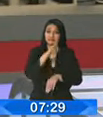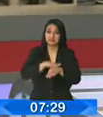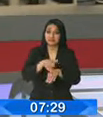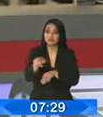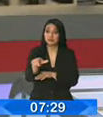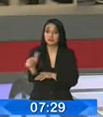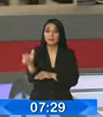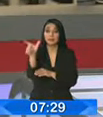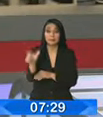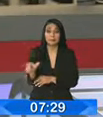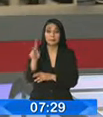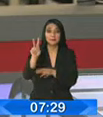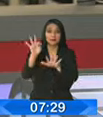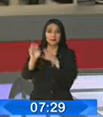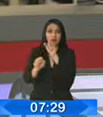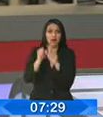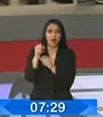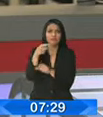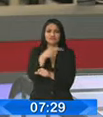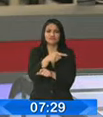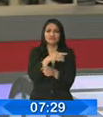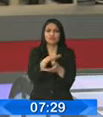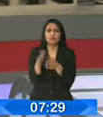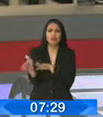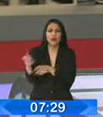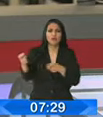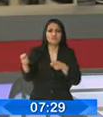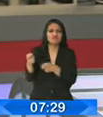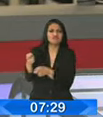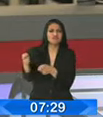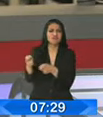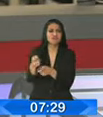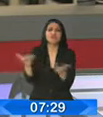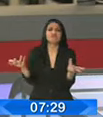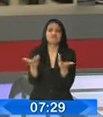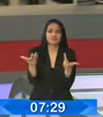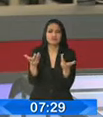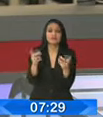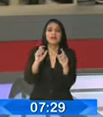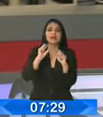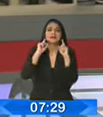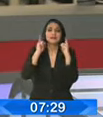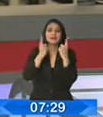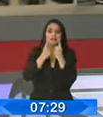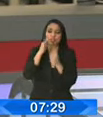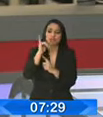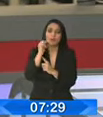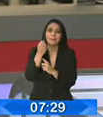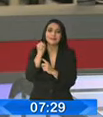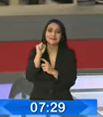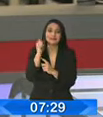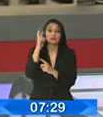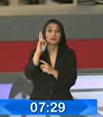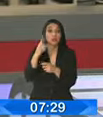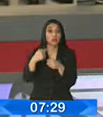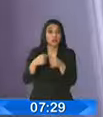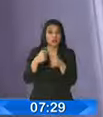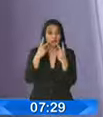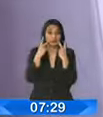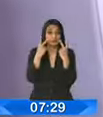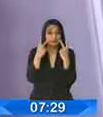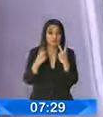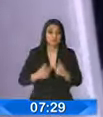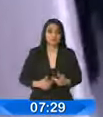27 años de edad. El homicidio se registró en el sector de Santo Tomás. Esto es en el sur de la ciudad de Quito. Miremos.